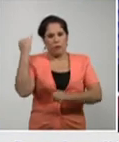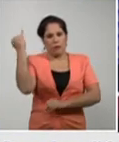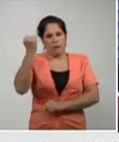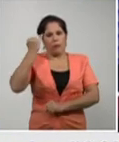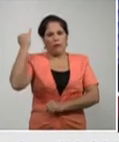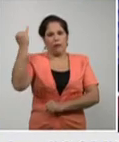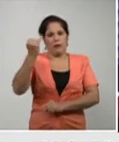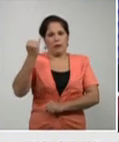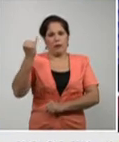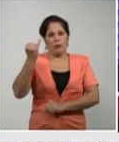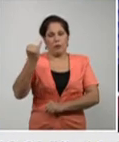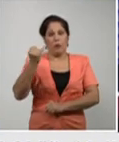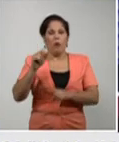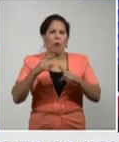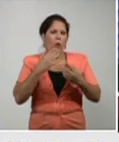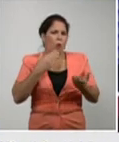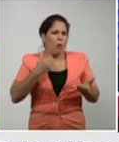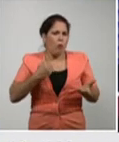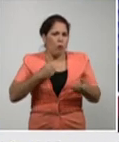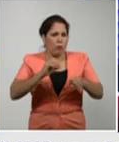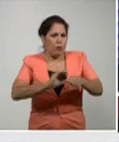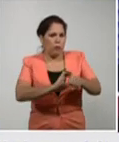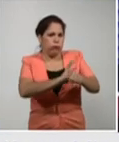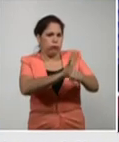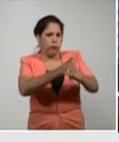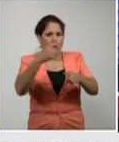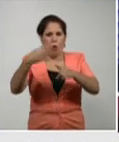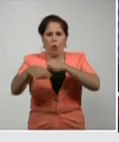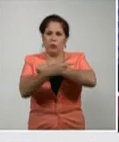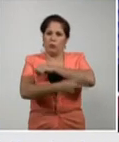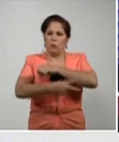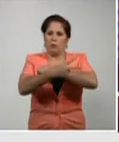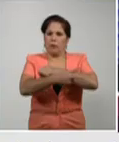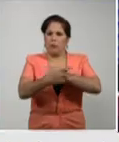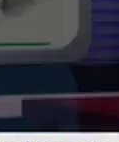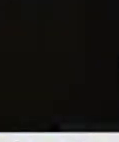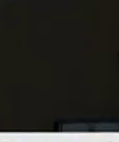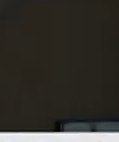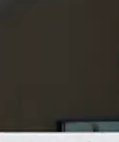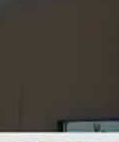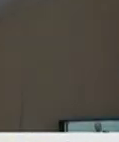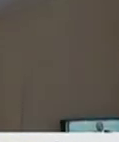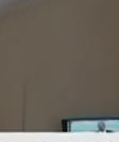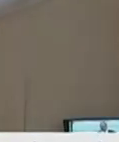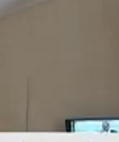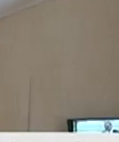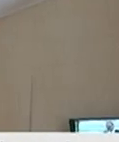cómo es el curso de la enfermedad en otras regiones del mundo.